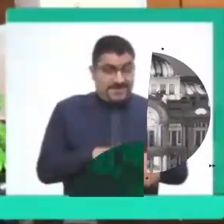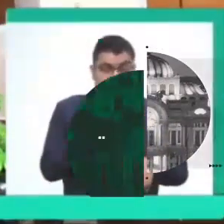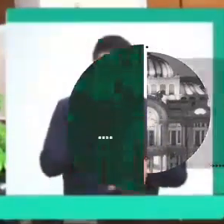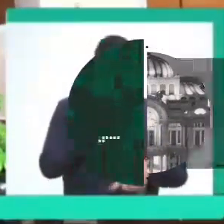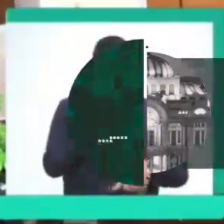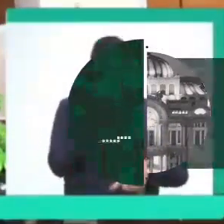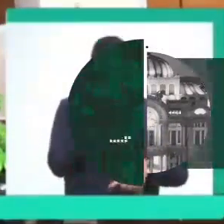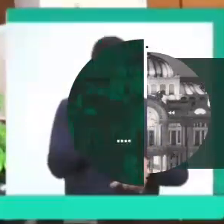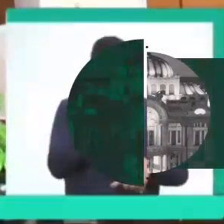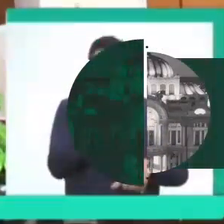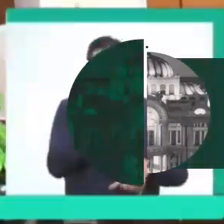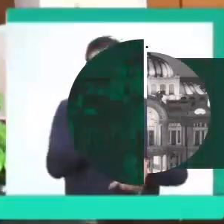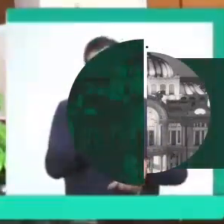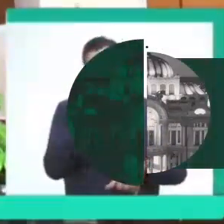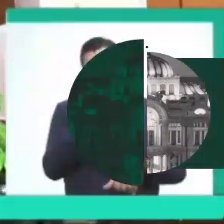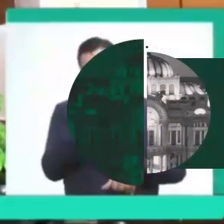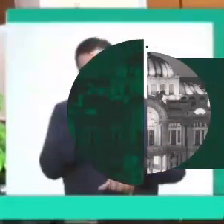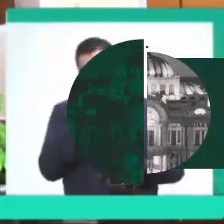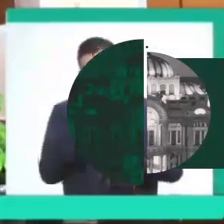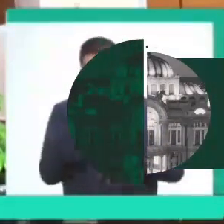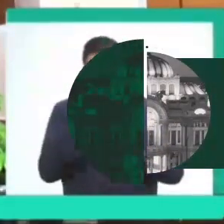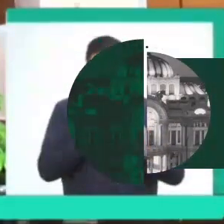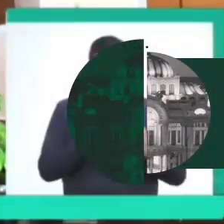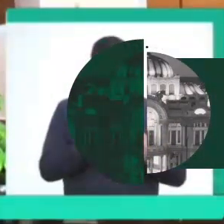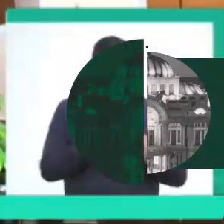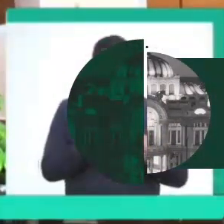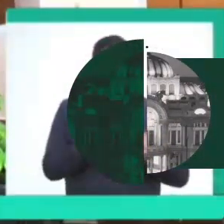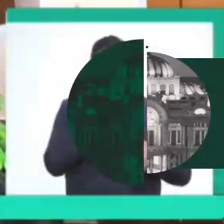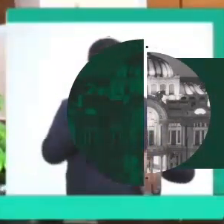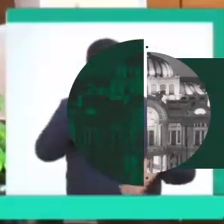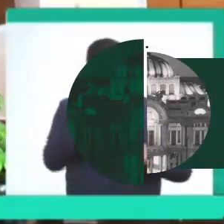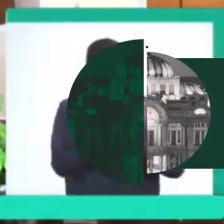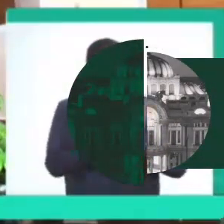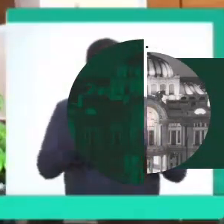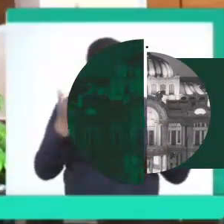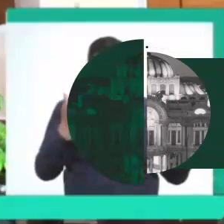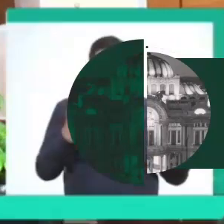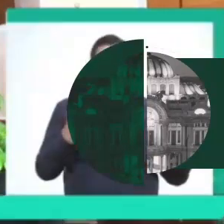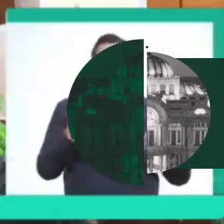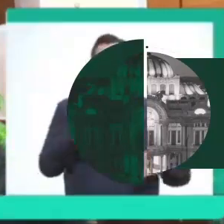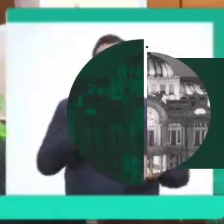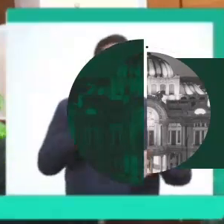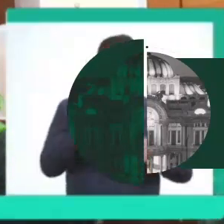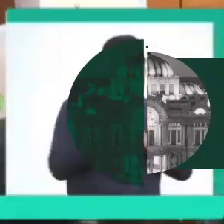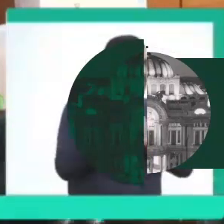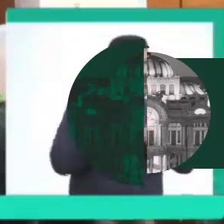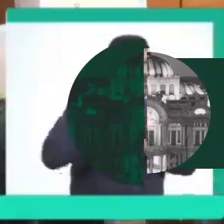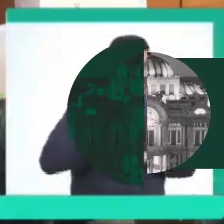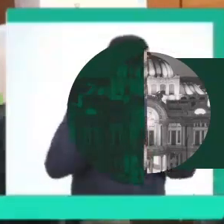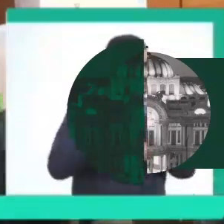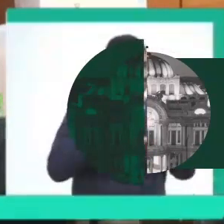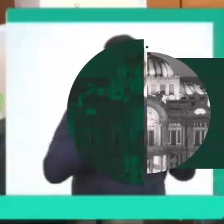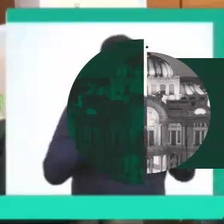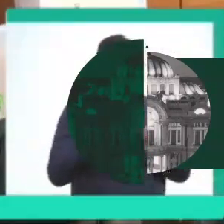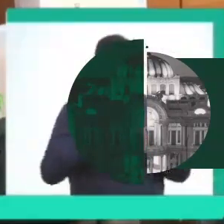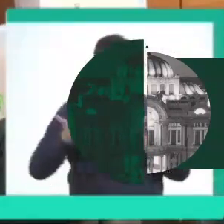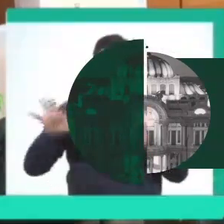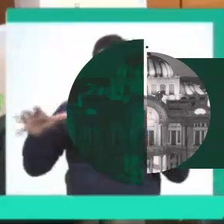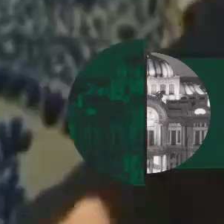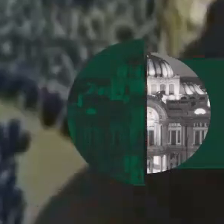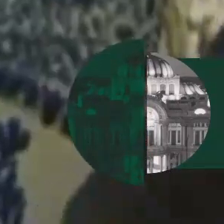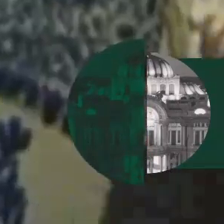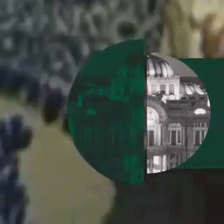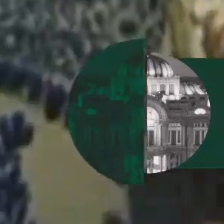En otros temas políticos, el juzgado 17º de distrito en materia administrativa otorgó una suspensión